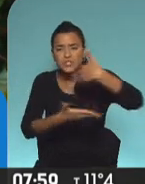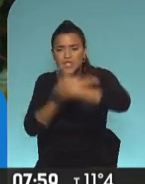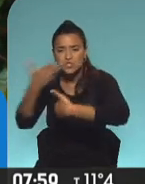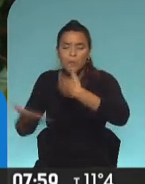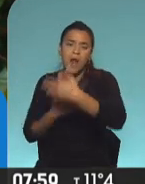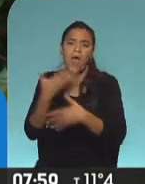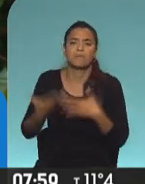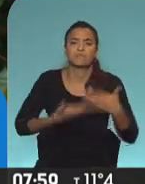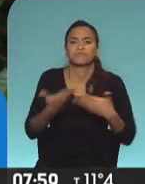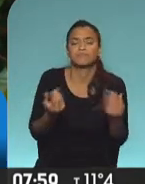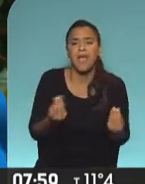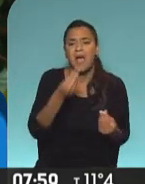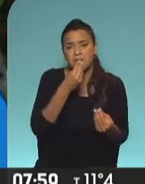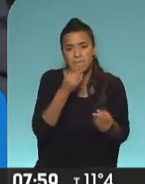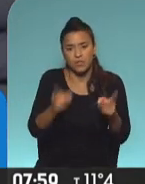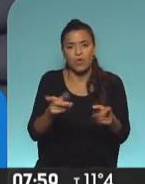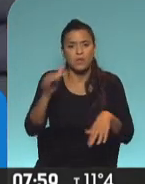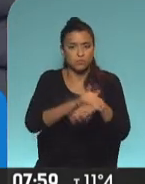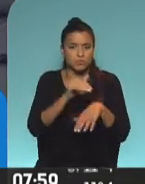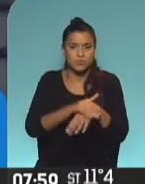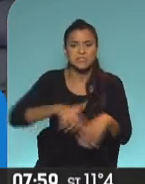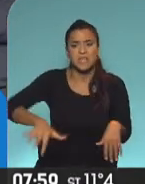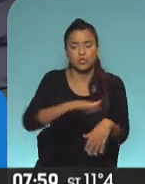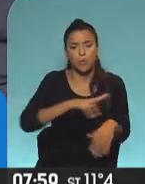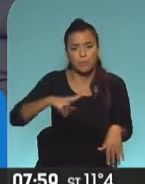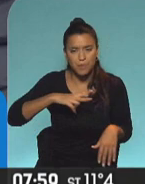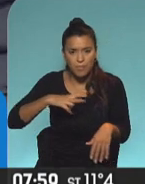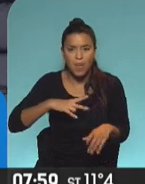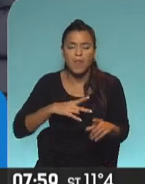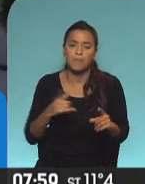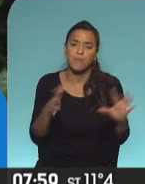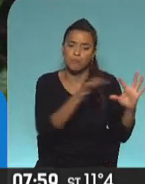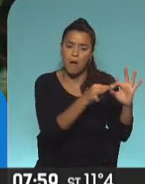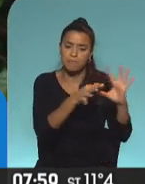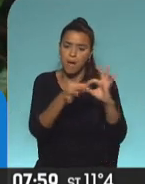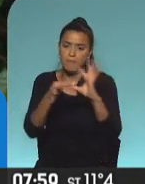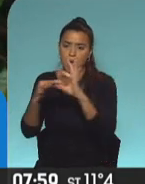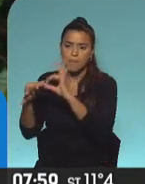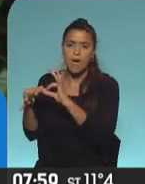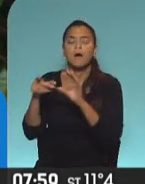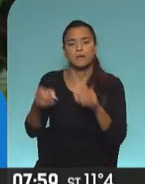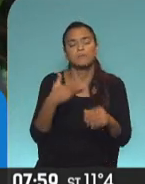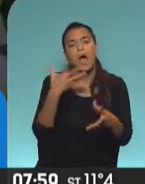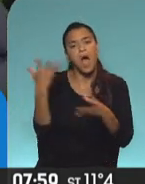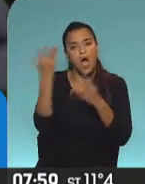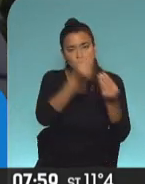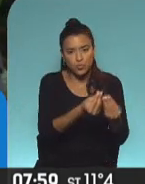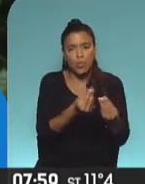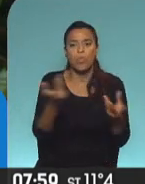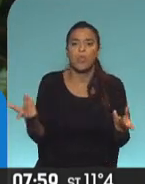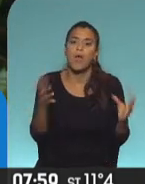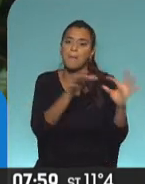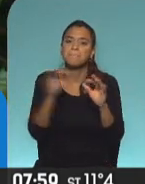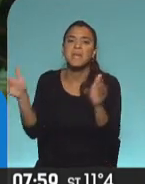al desarrollo de la producción de alimentos y hay un compromiso del sector privado de armar ese encadenamiento, de ayudar a los que están en la punta de la cadena, los